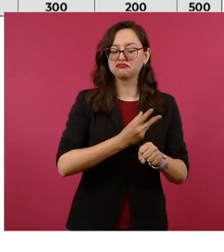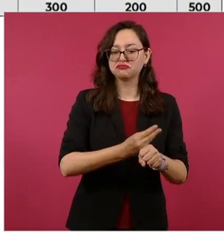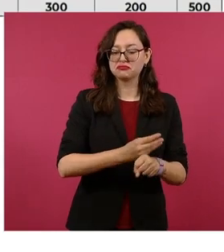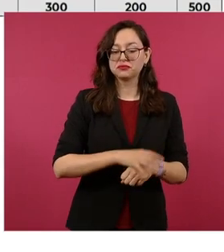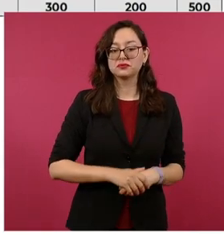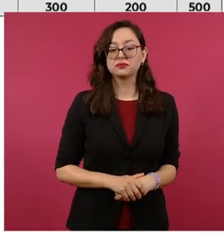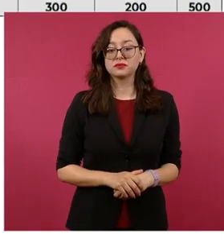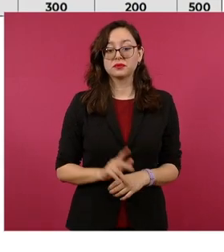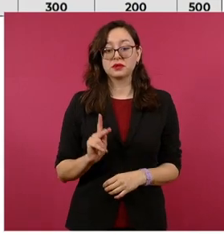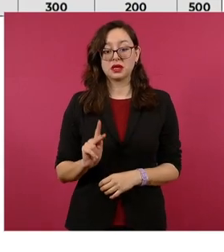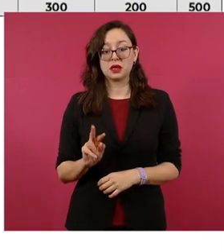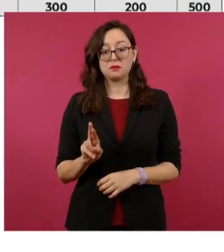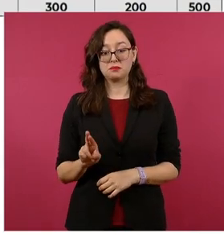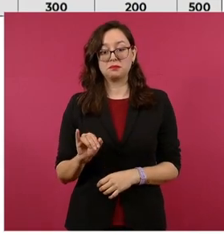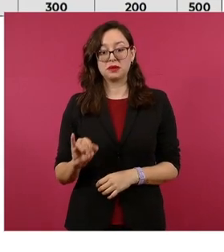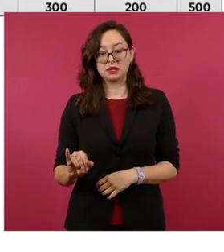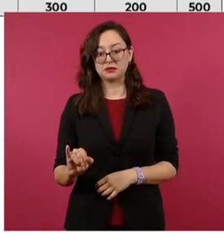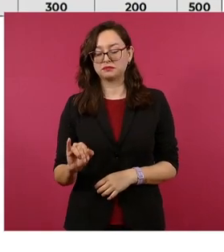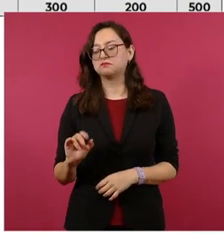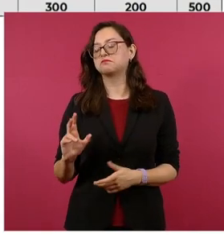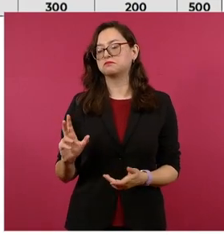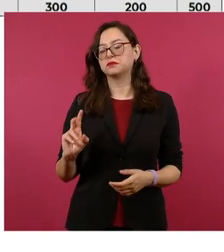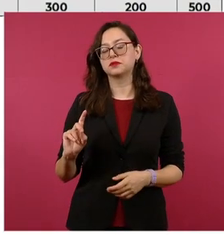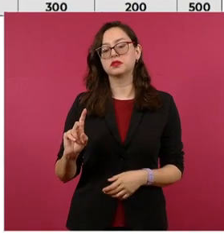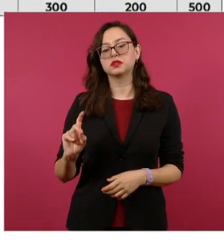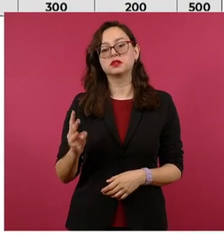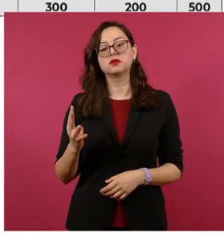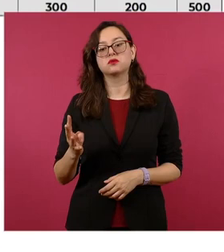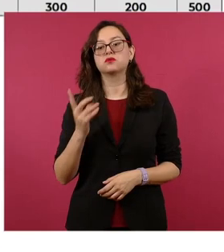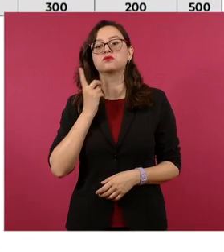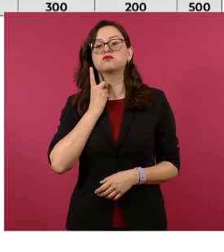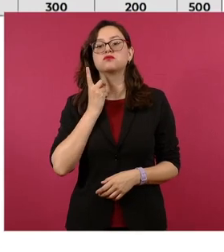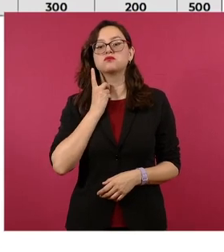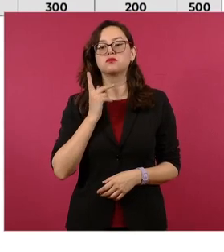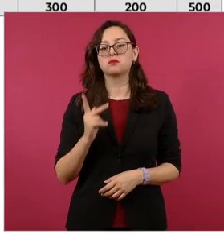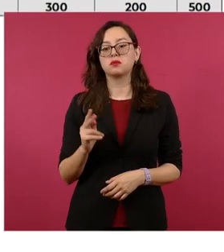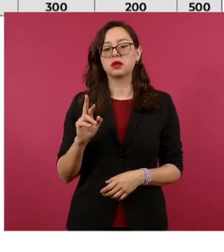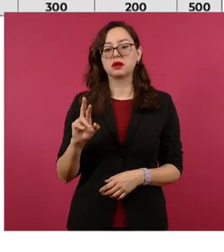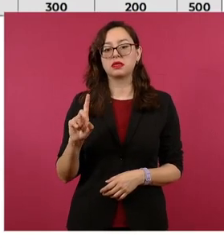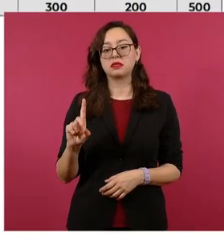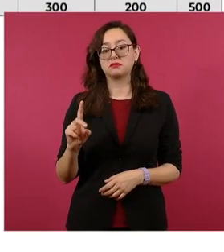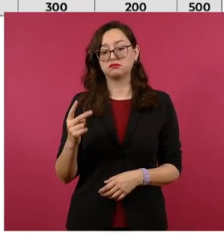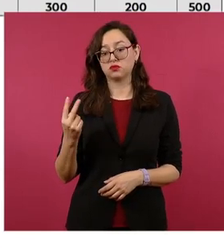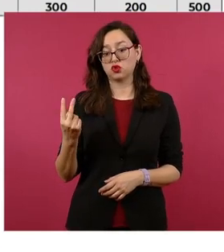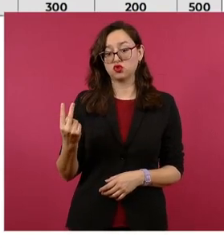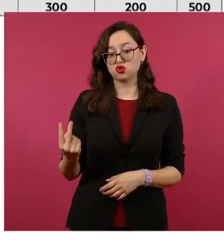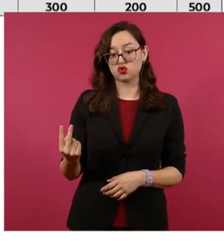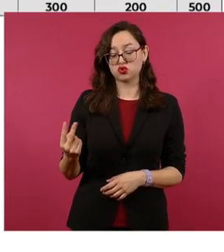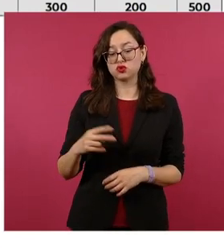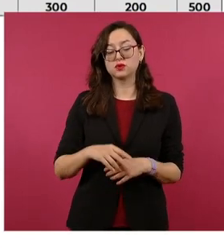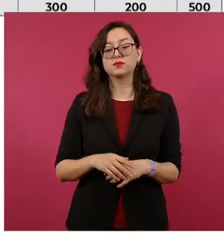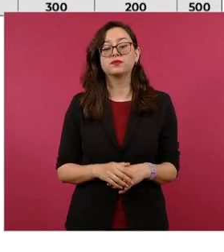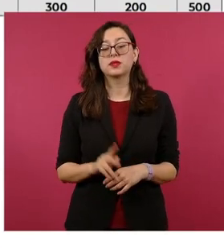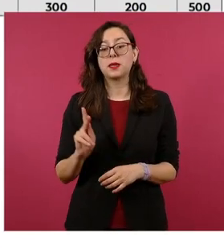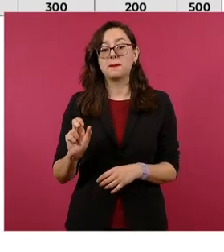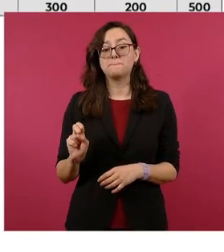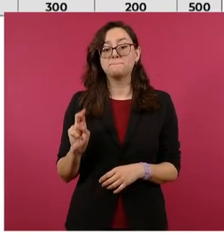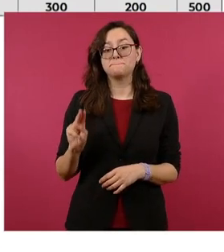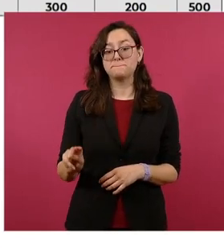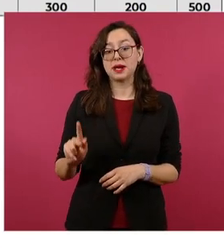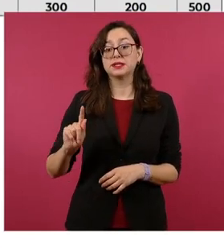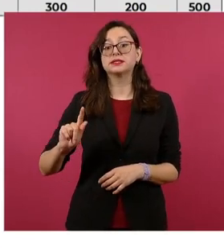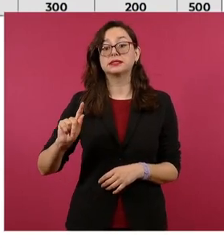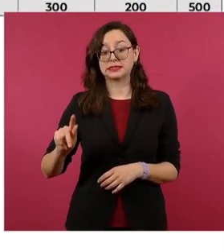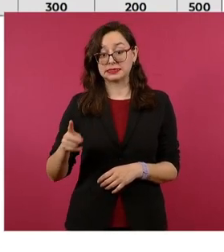PRI, cerca de 34 diputados, el PRD 2, el PAN 72, Movimiento